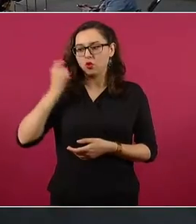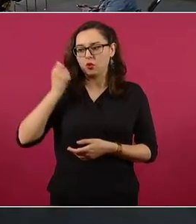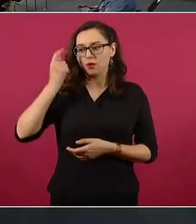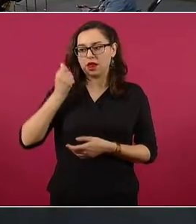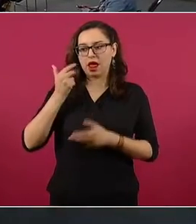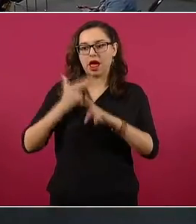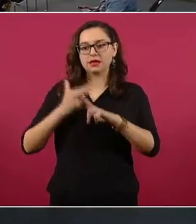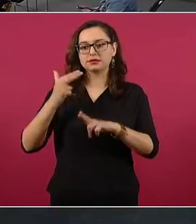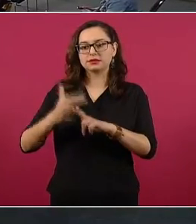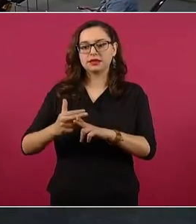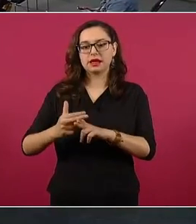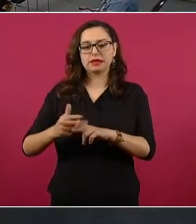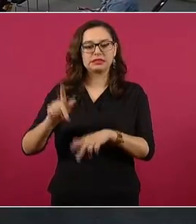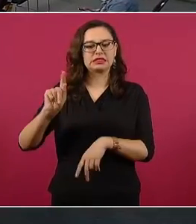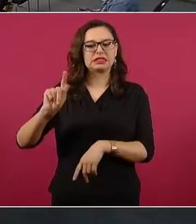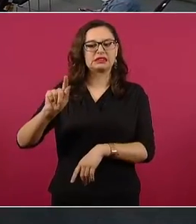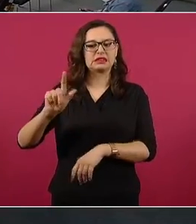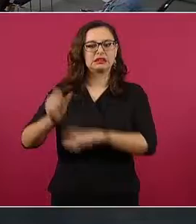70